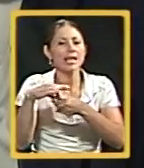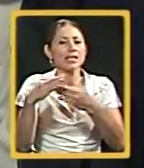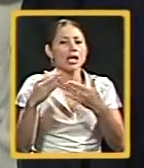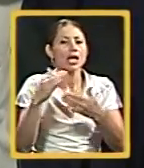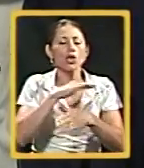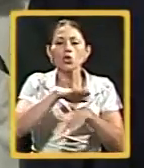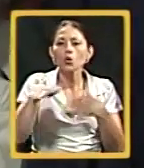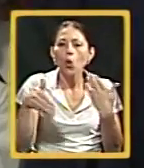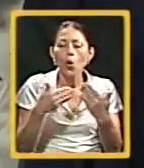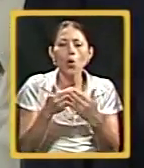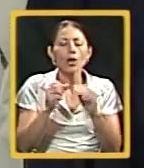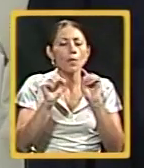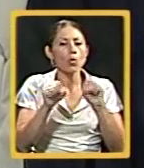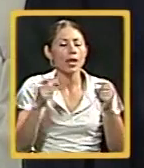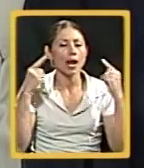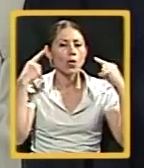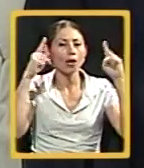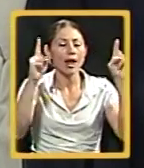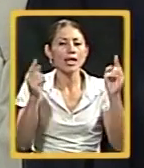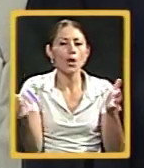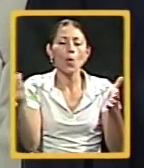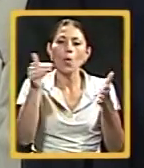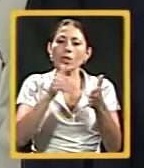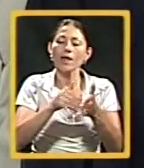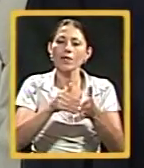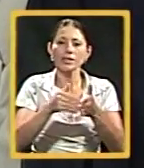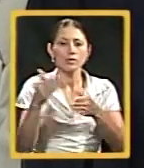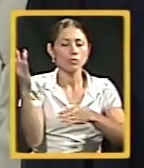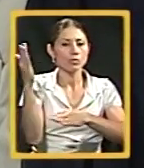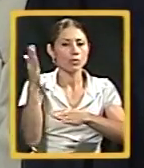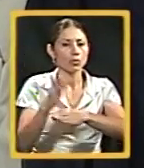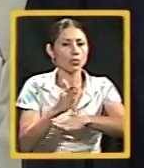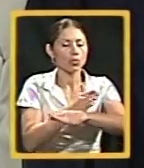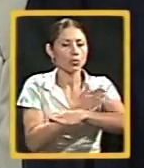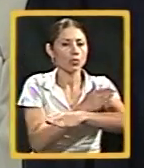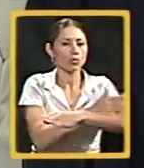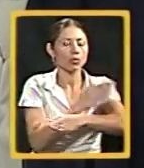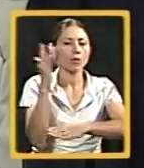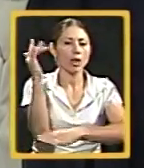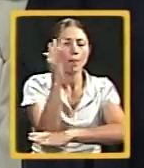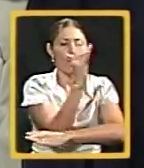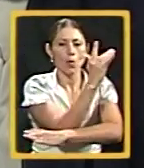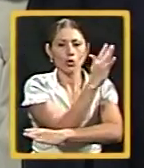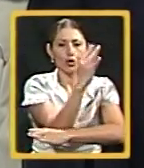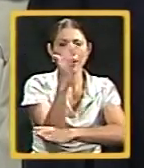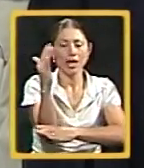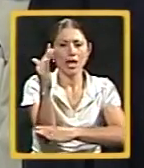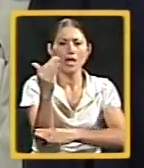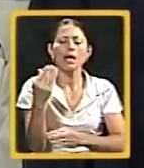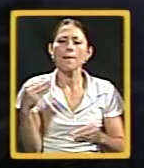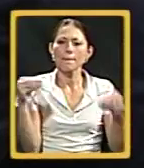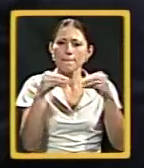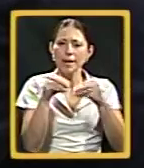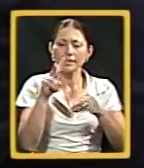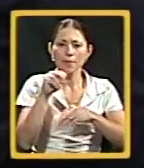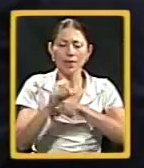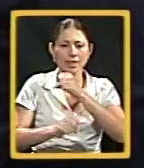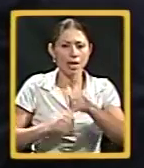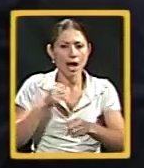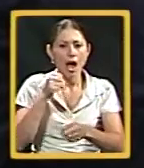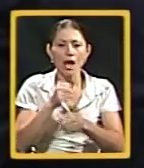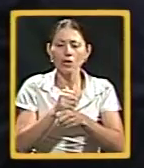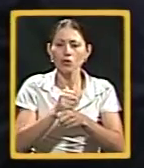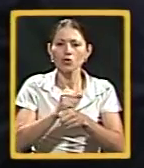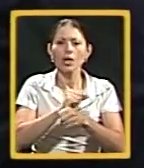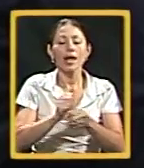ser regenerado, ¿verdad? Y en eso pasé más de 20 años, ¿verdad? Y básicamente pues toda la investigación y